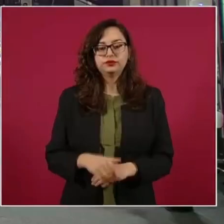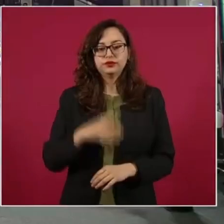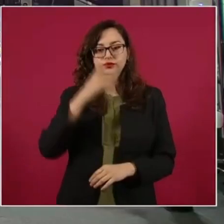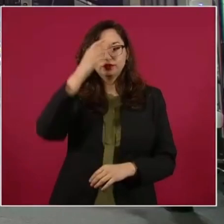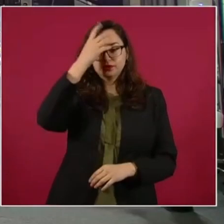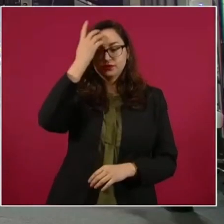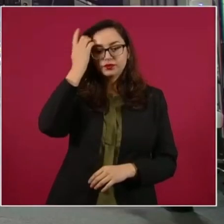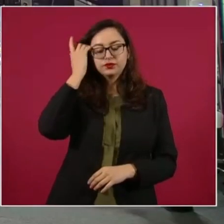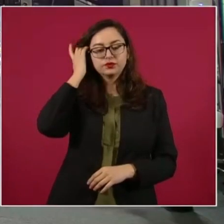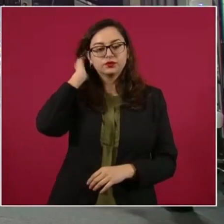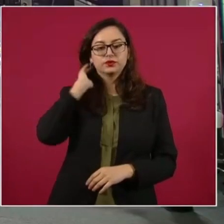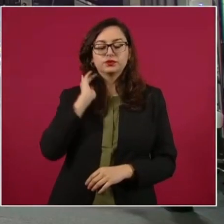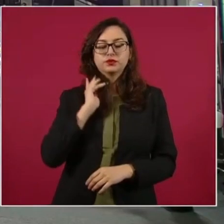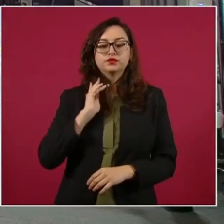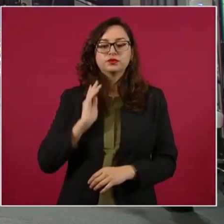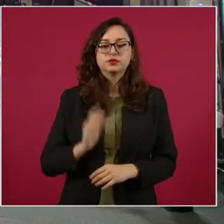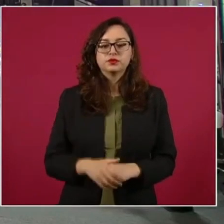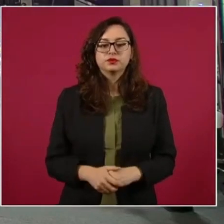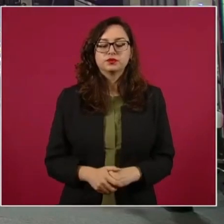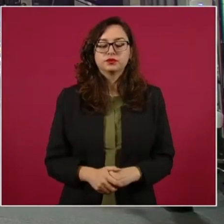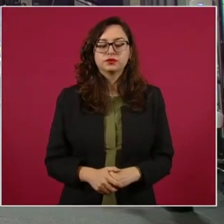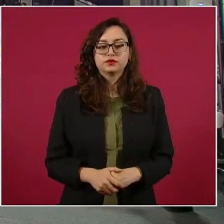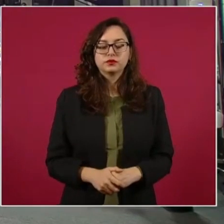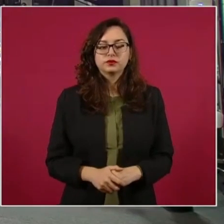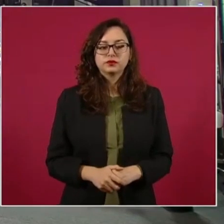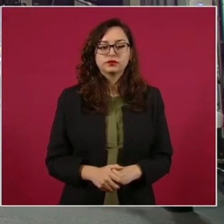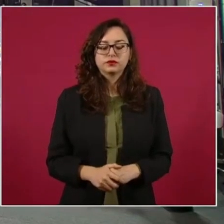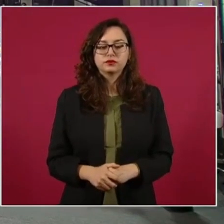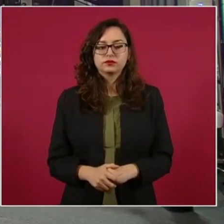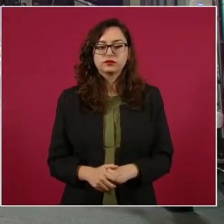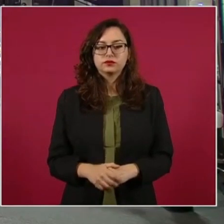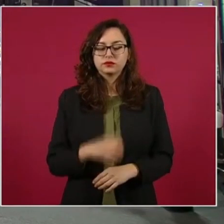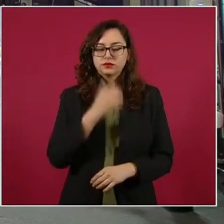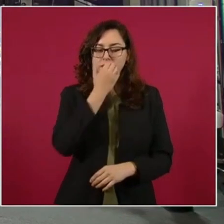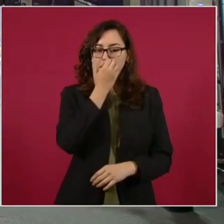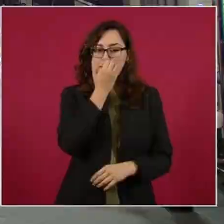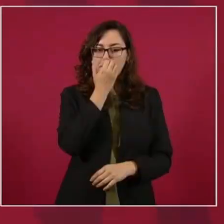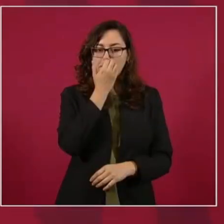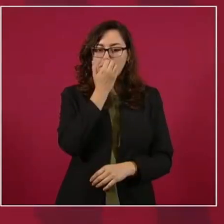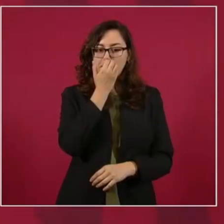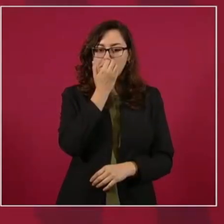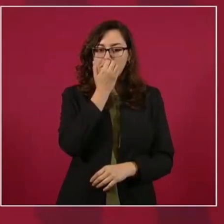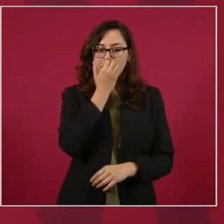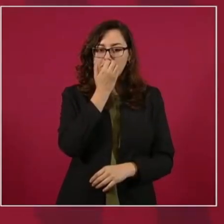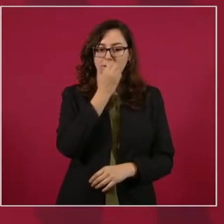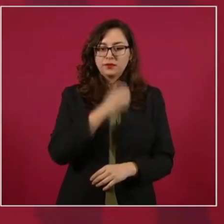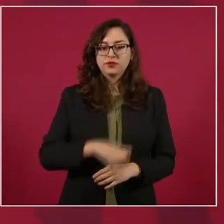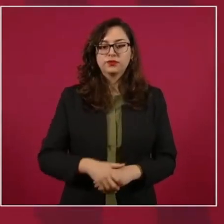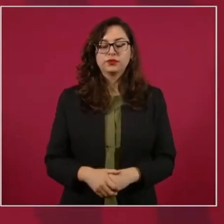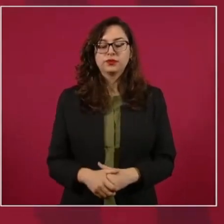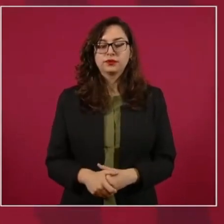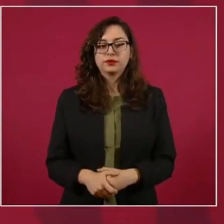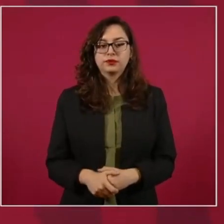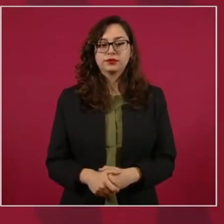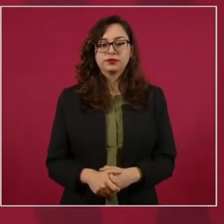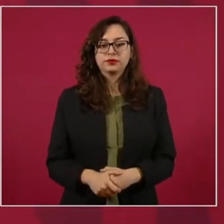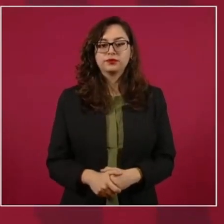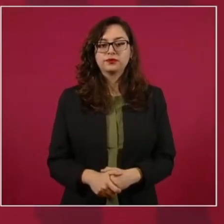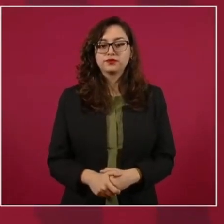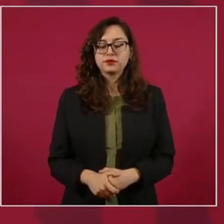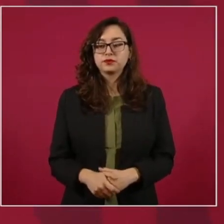No, eso va a corresponder, ya se ha venido trabajando en la ONU con